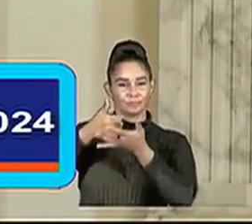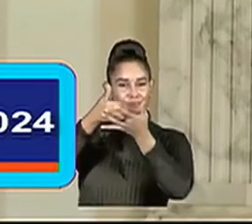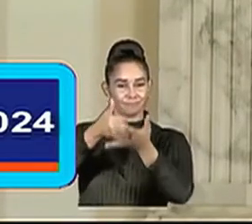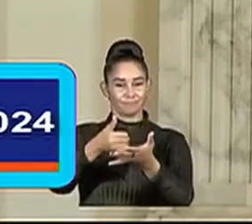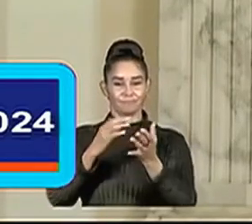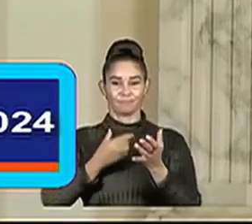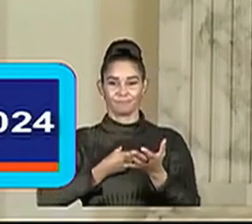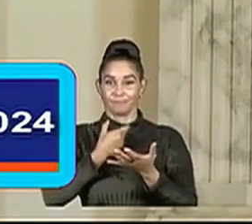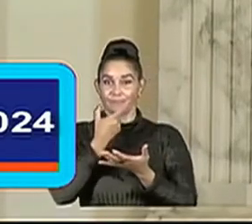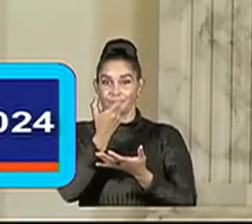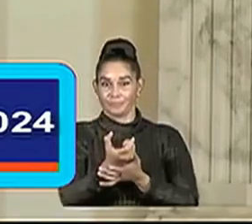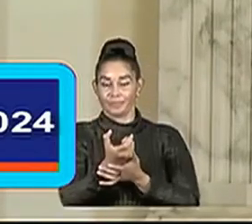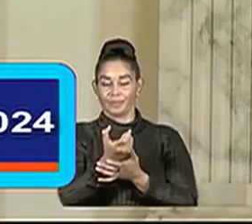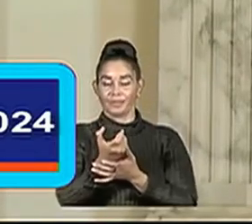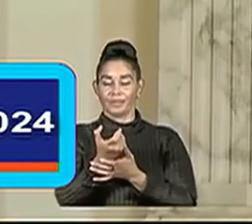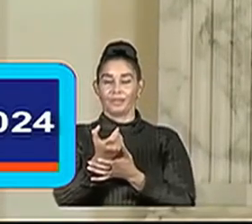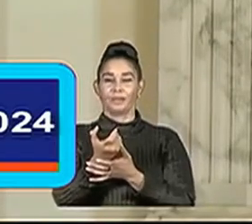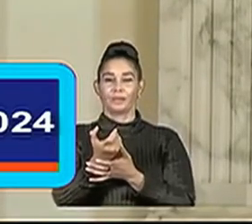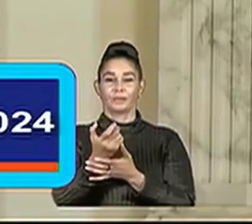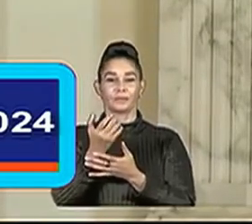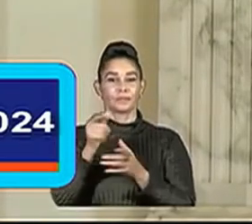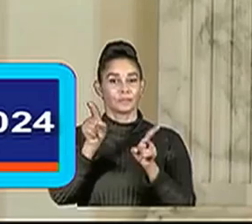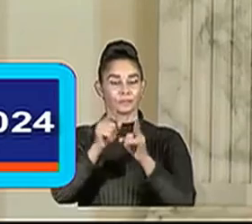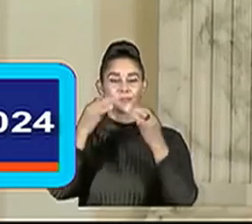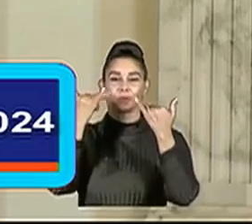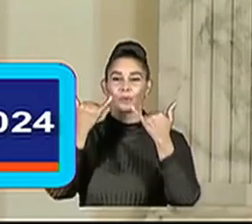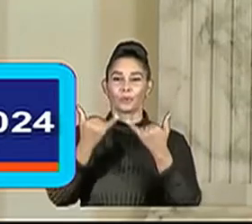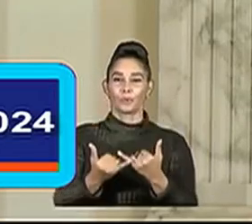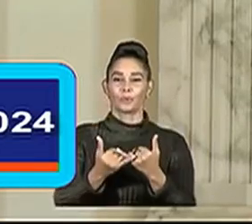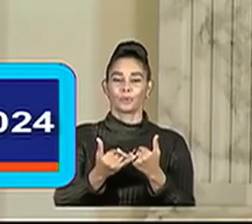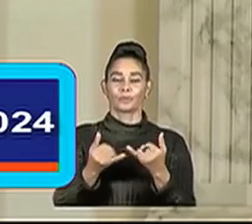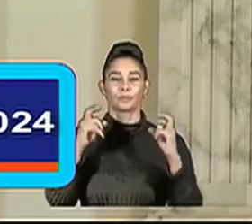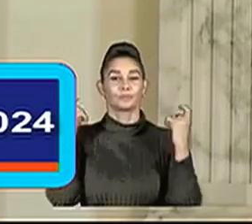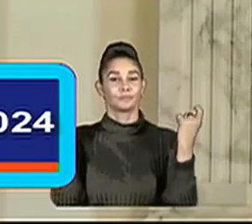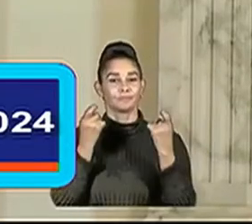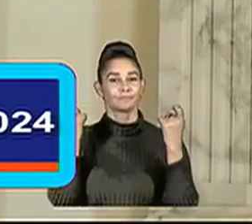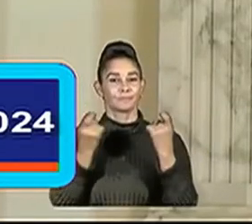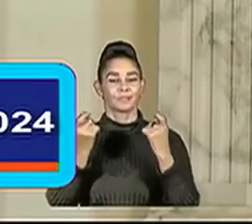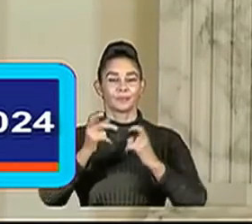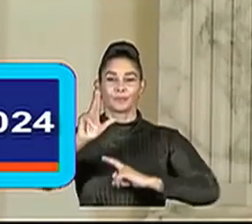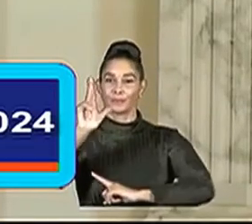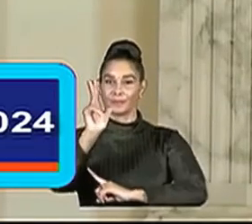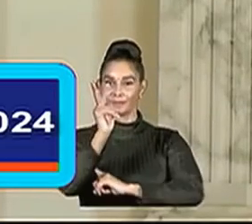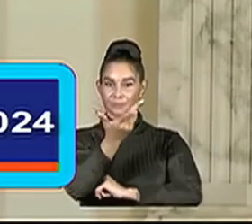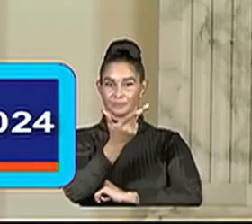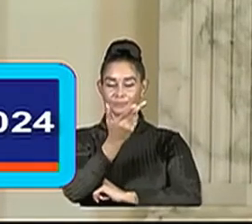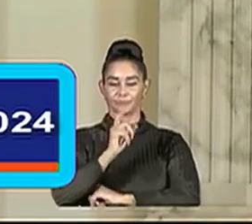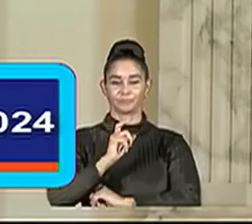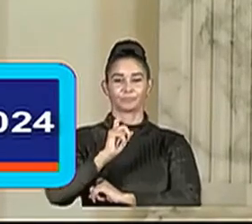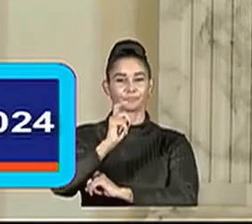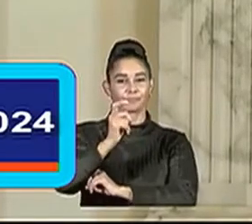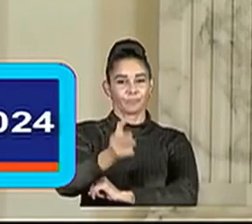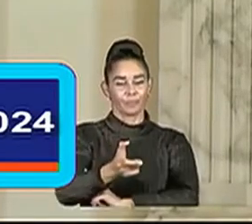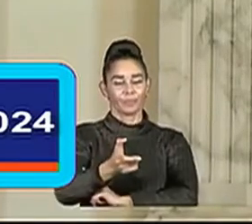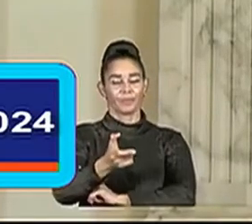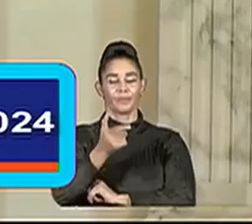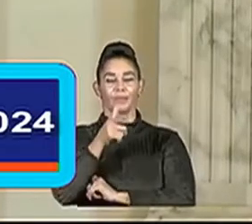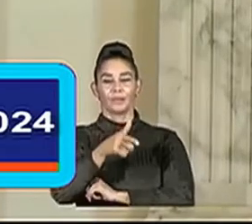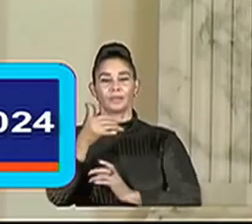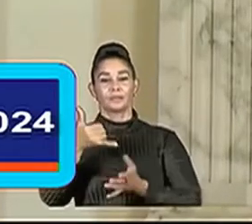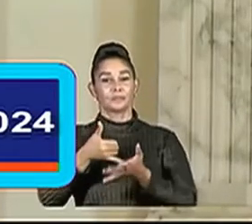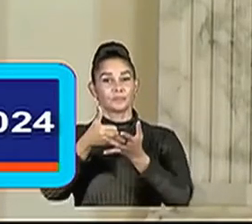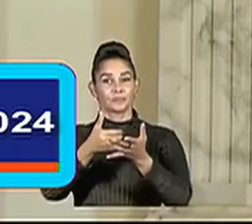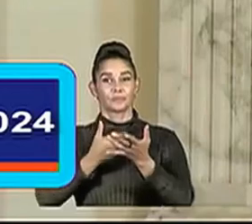esta premiación y hoy estamos celebrando la tercera, en la cual se entrega ese